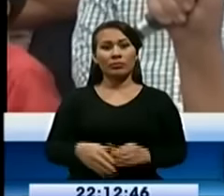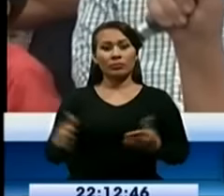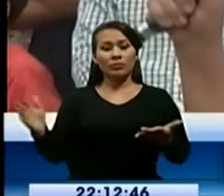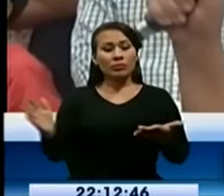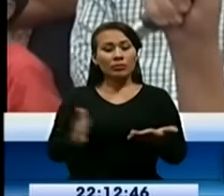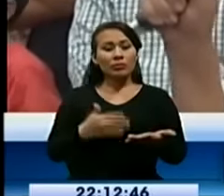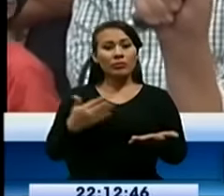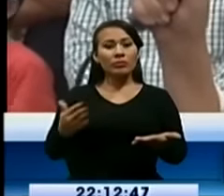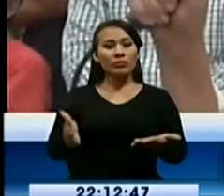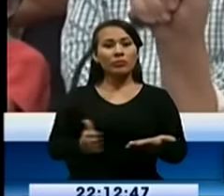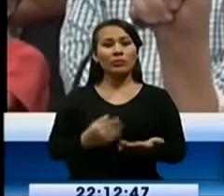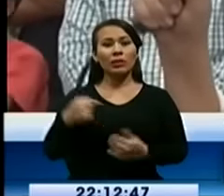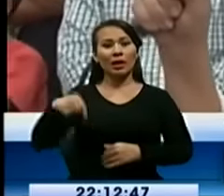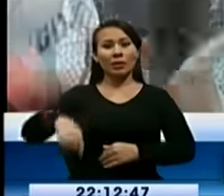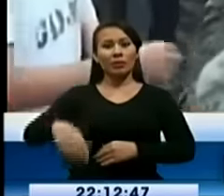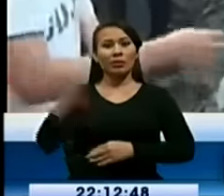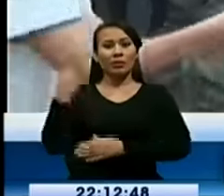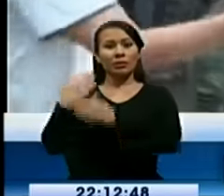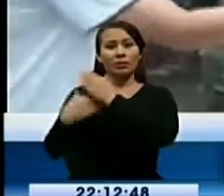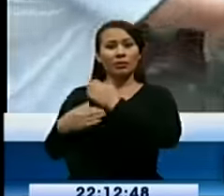páginas de la historia.